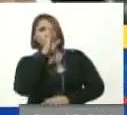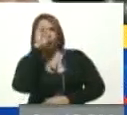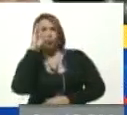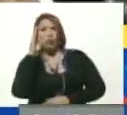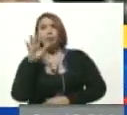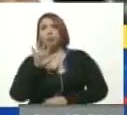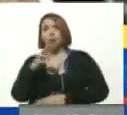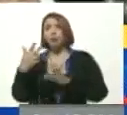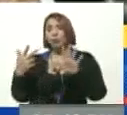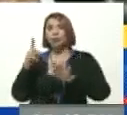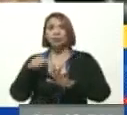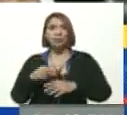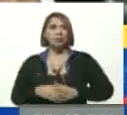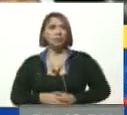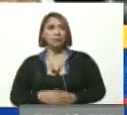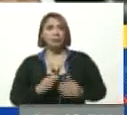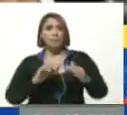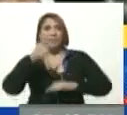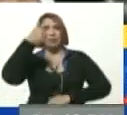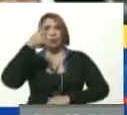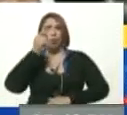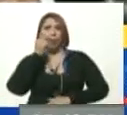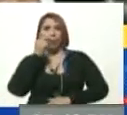58. Amelia es el mayor.